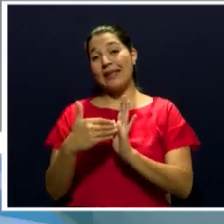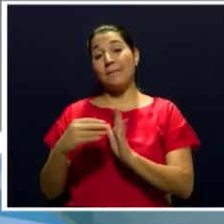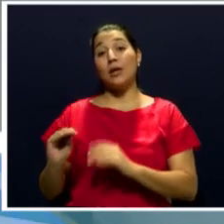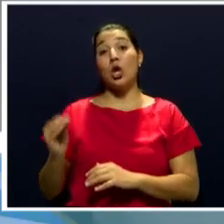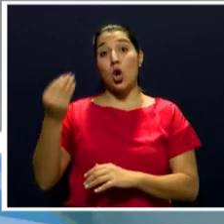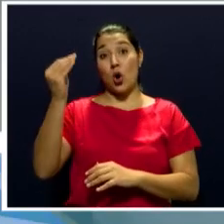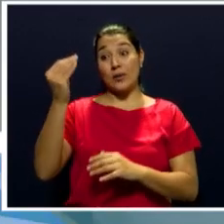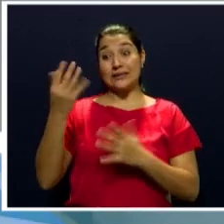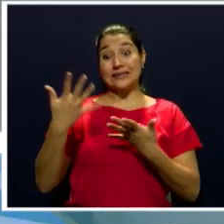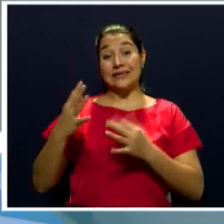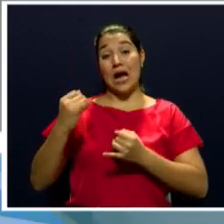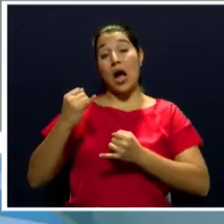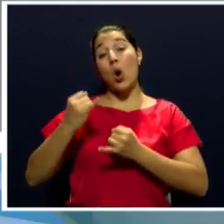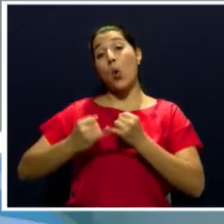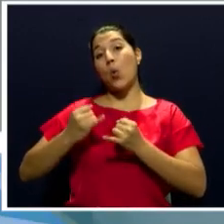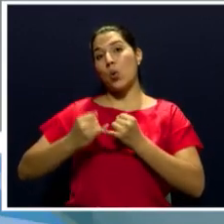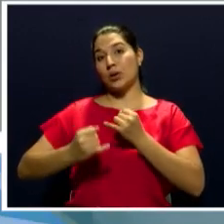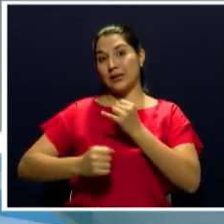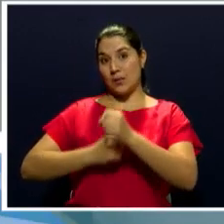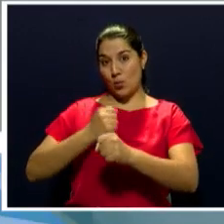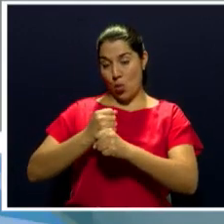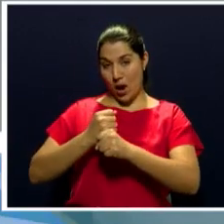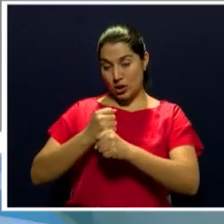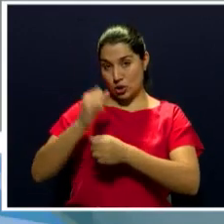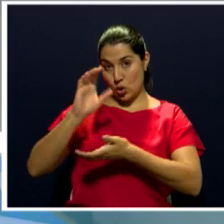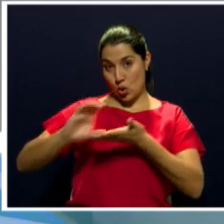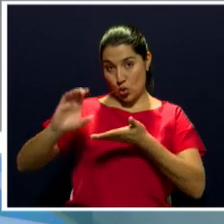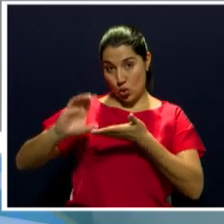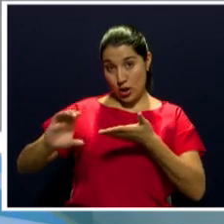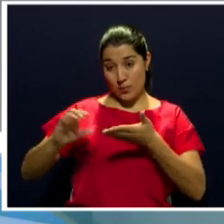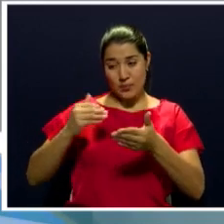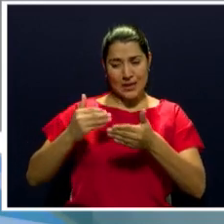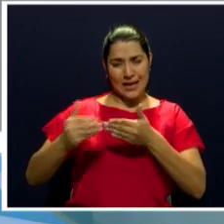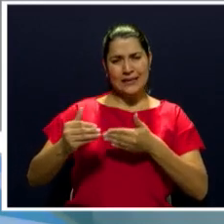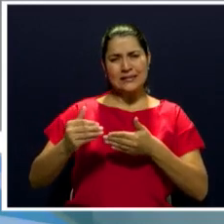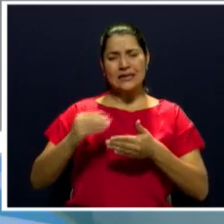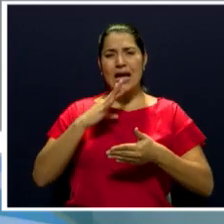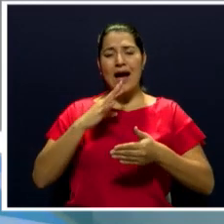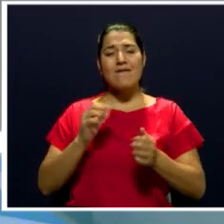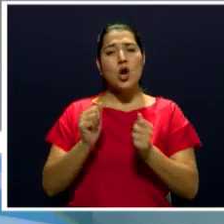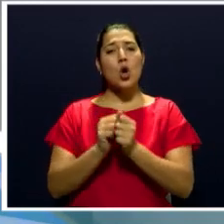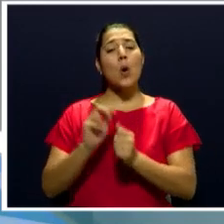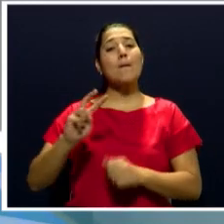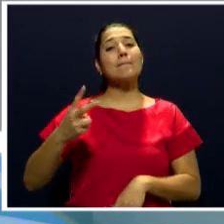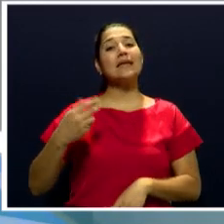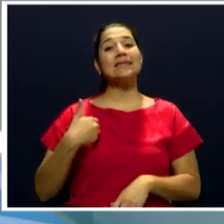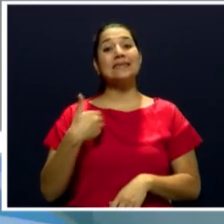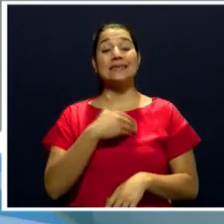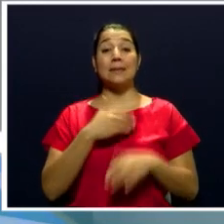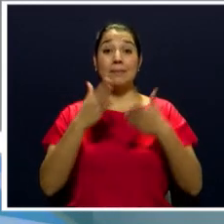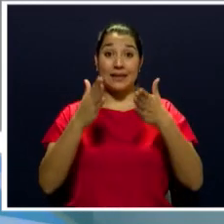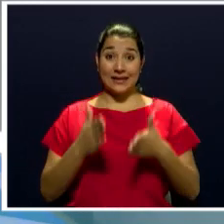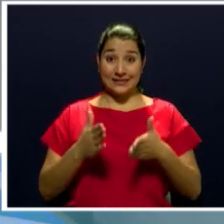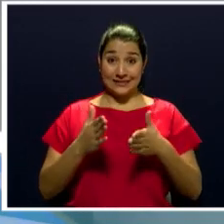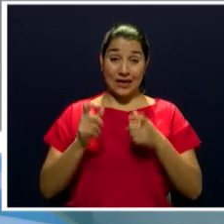secundaria. En unos minutos voy a conversar de este tema con la viceministra académica Melania